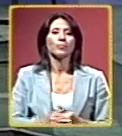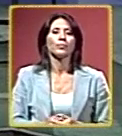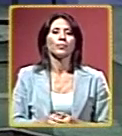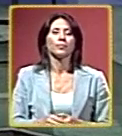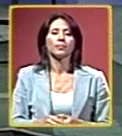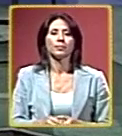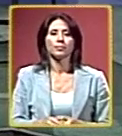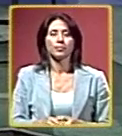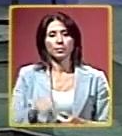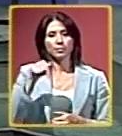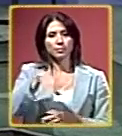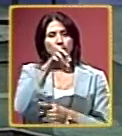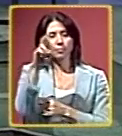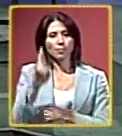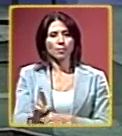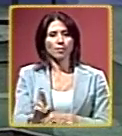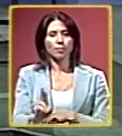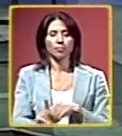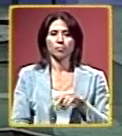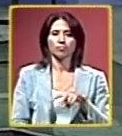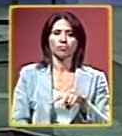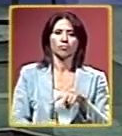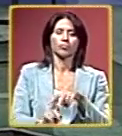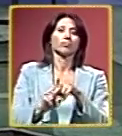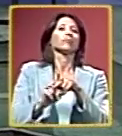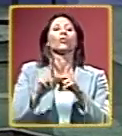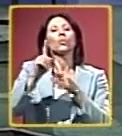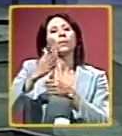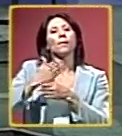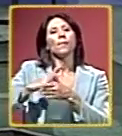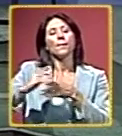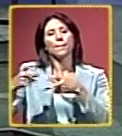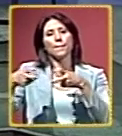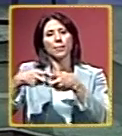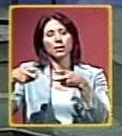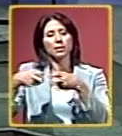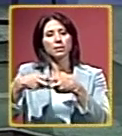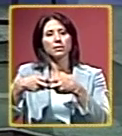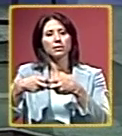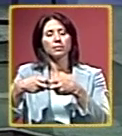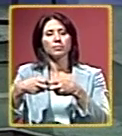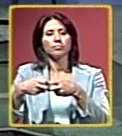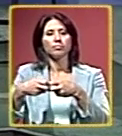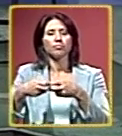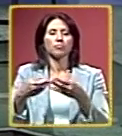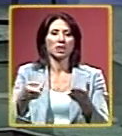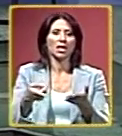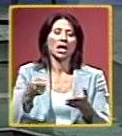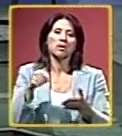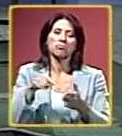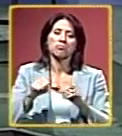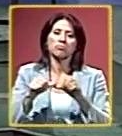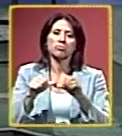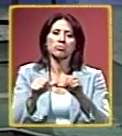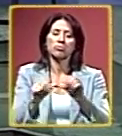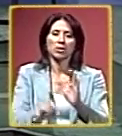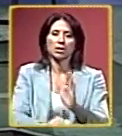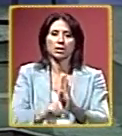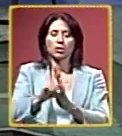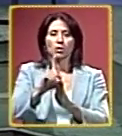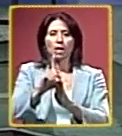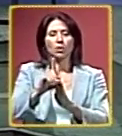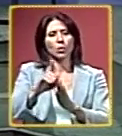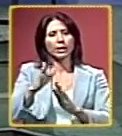Bueno, en Costa Rica surgió en la parte de electricidad, y ahí se siguió desarrollando, y en